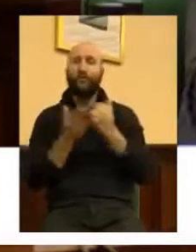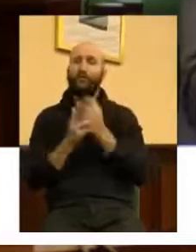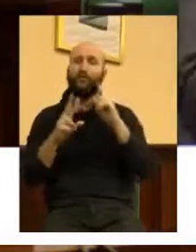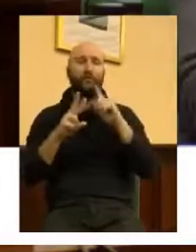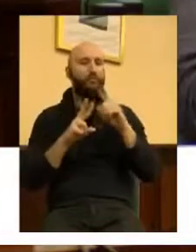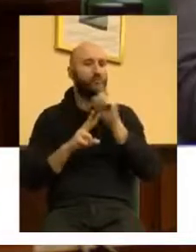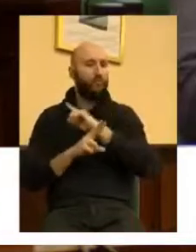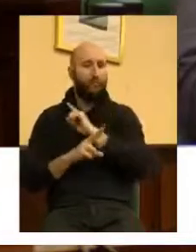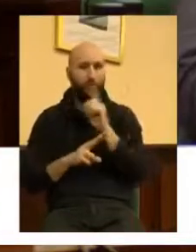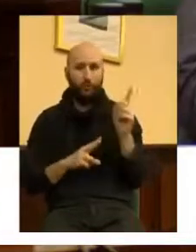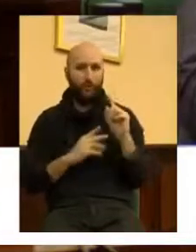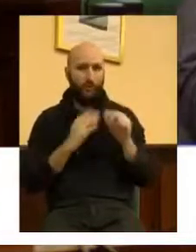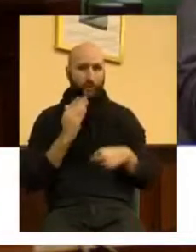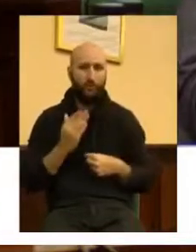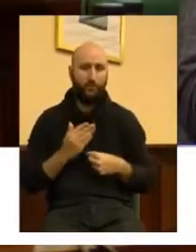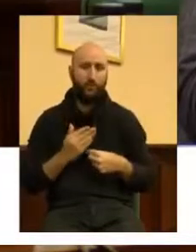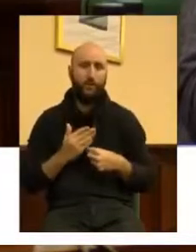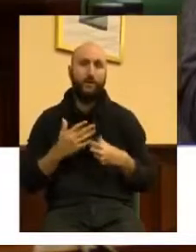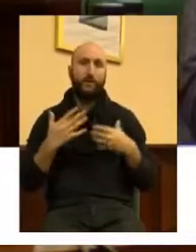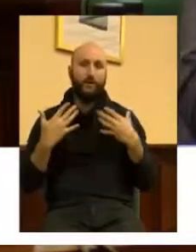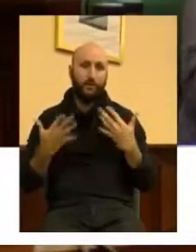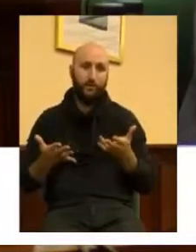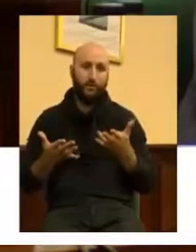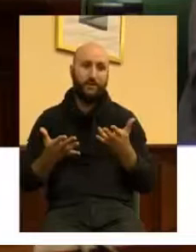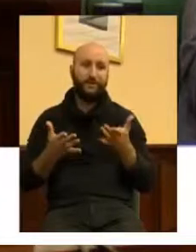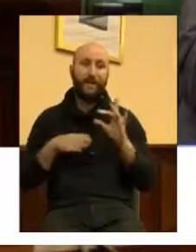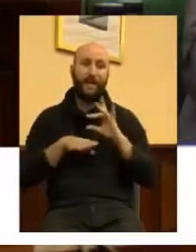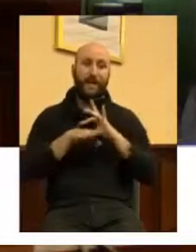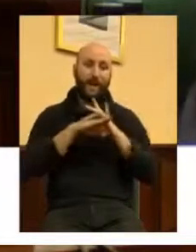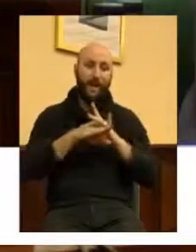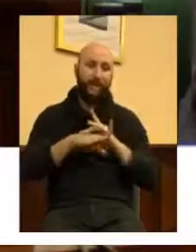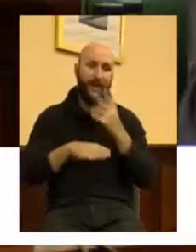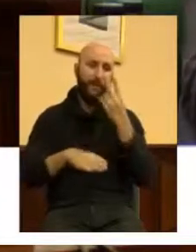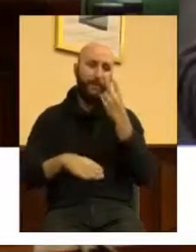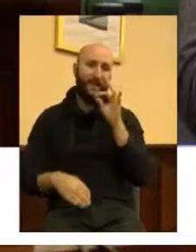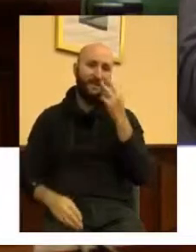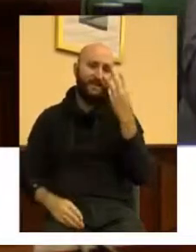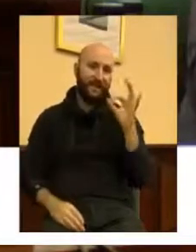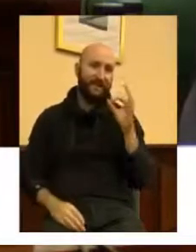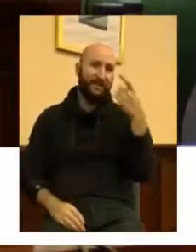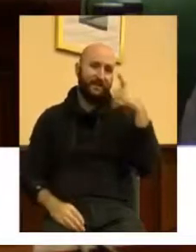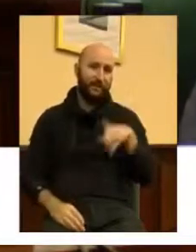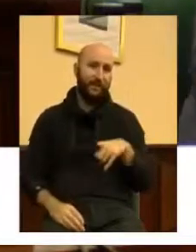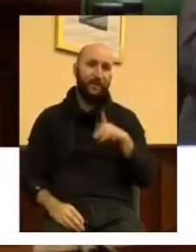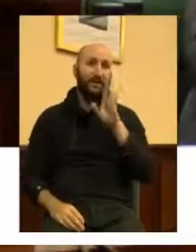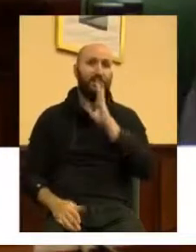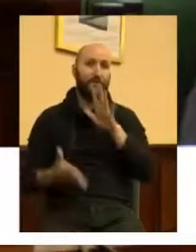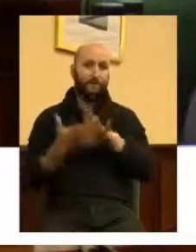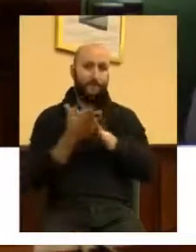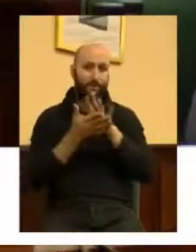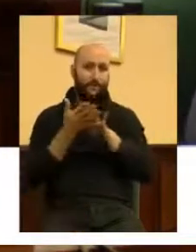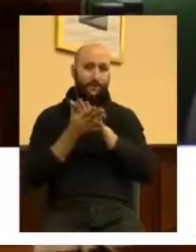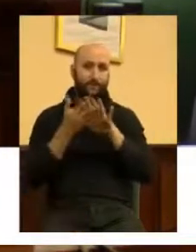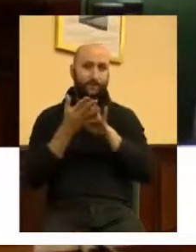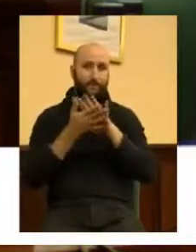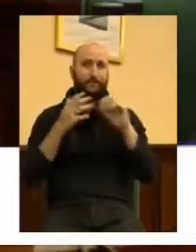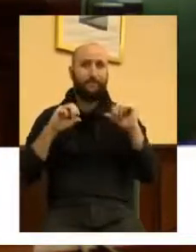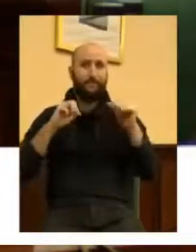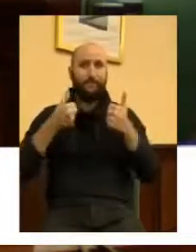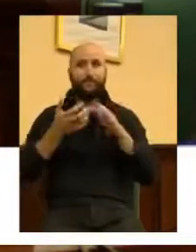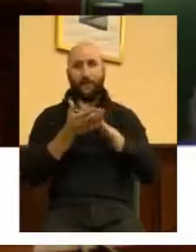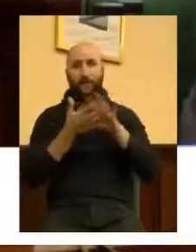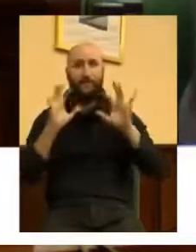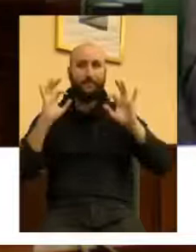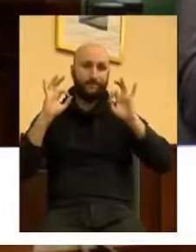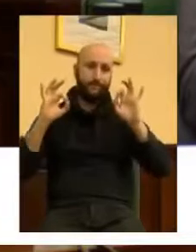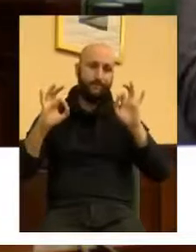menos Vox y en la Agenda 2030, que, como he dicho, para empezar a hablar en lo